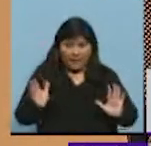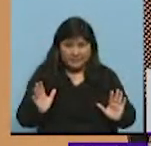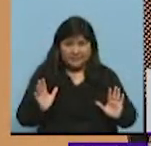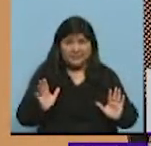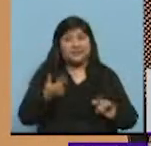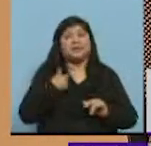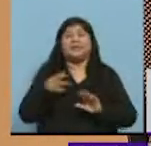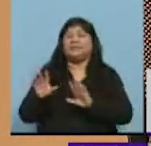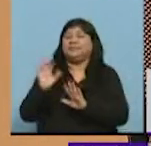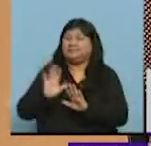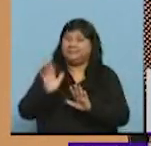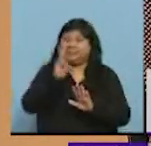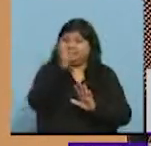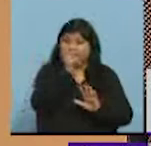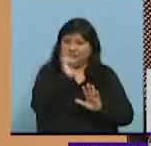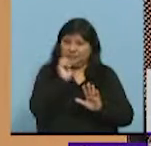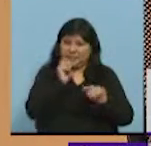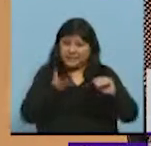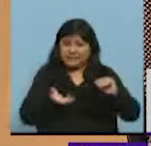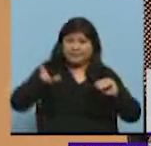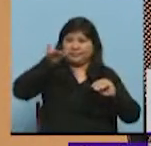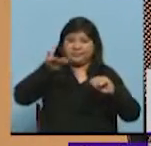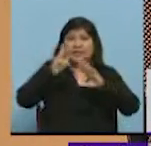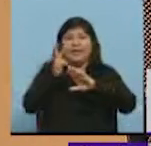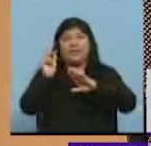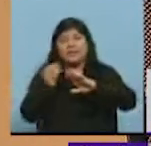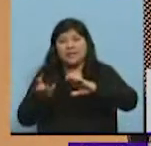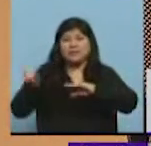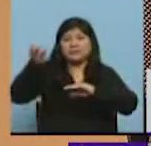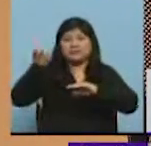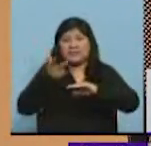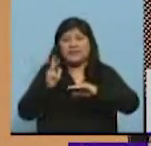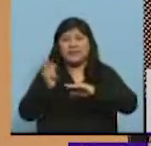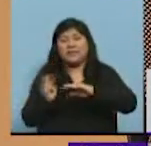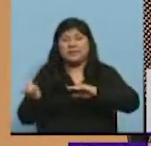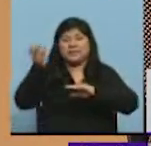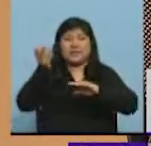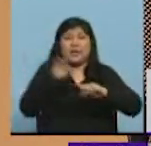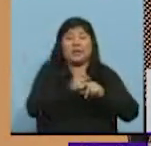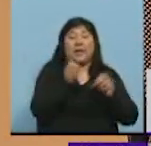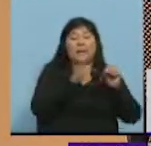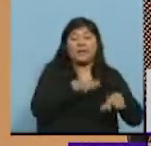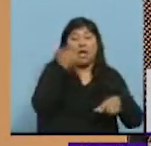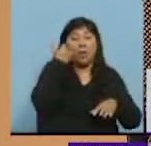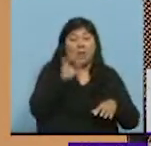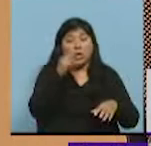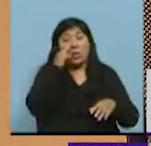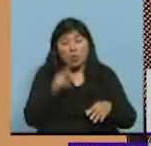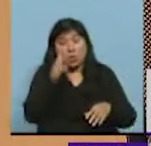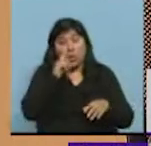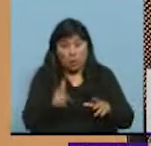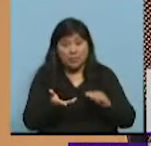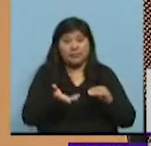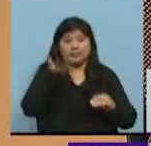primer cuadro fuera del comienzo de año y después tenemos el de mayo junio y julio que el importe es mínimo en realidad lo que hubo es un aumento